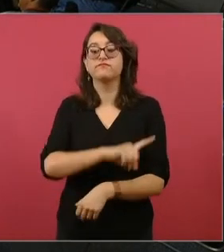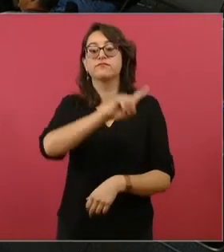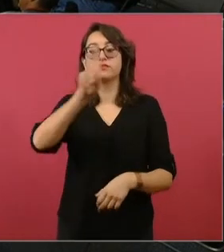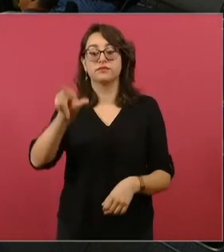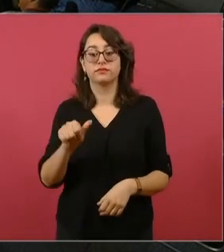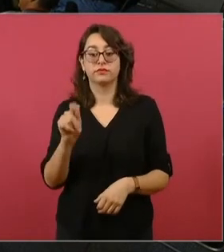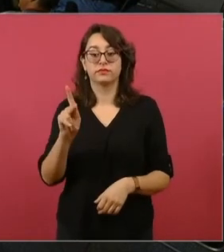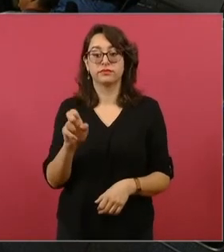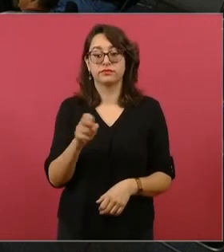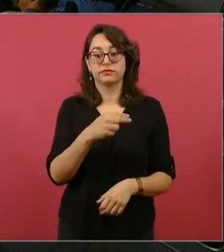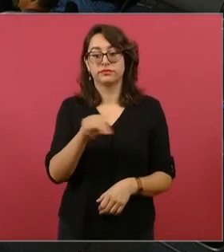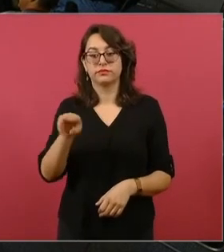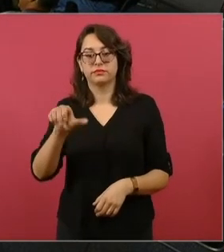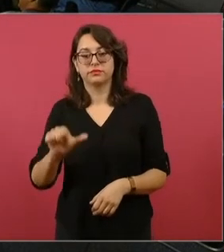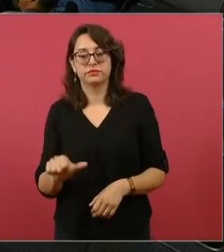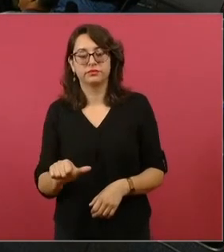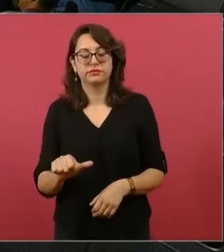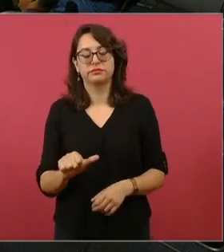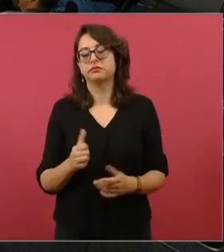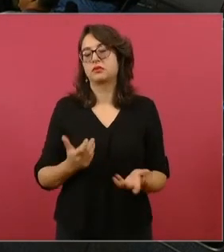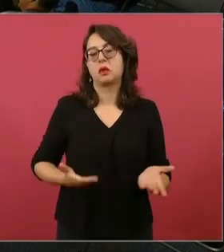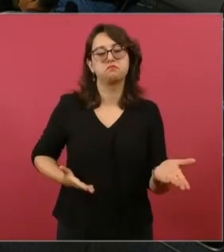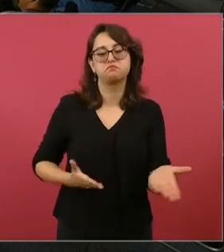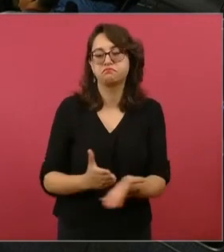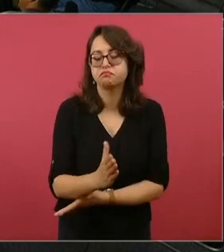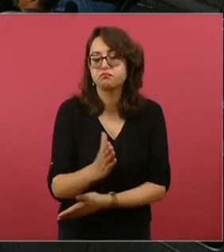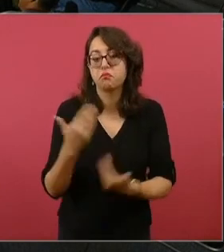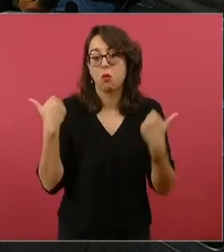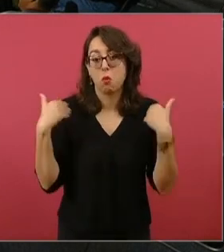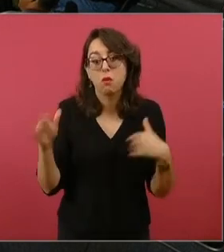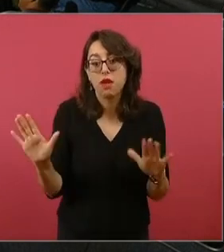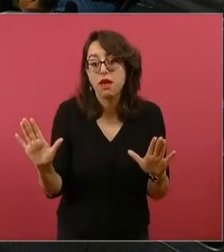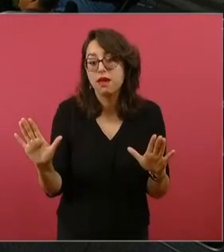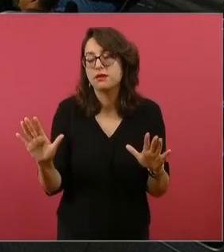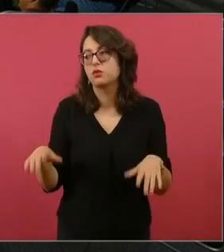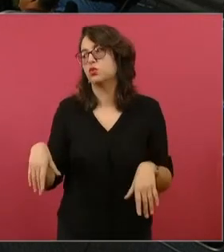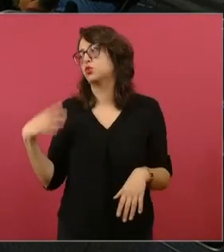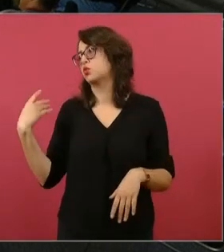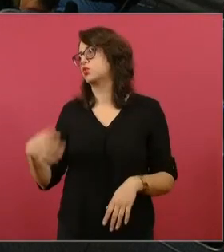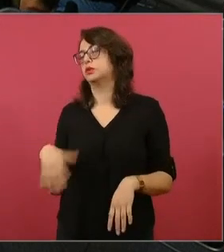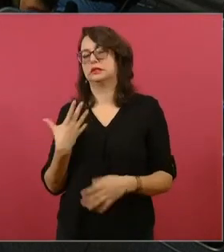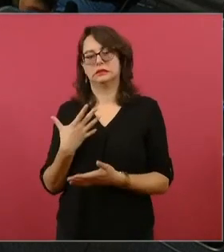hubiésemos ganado, pero con menos margen,